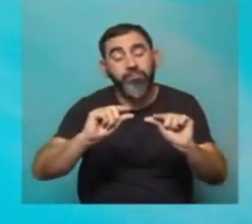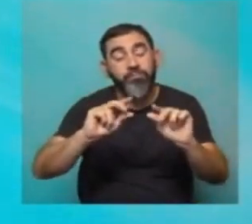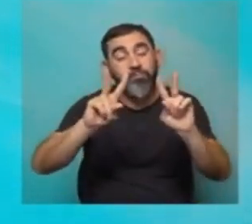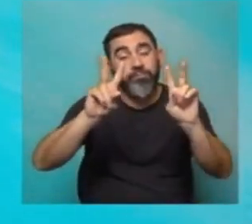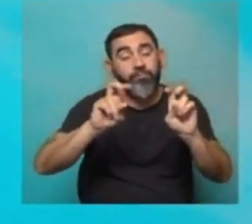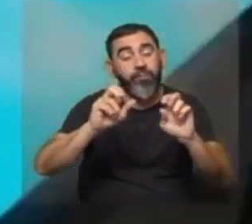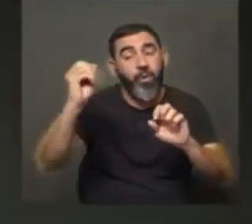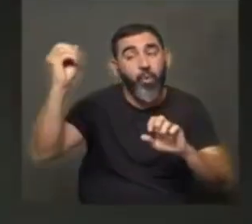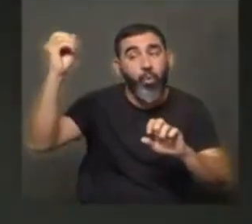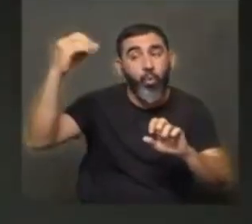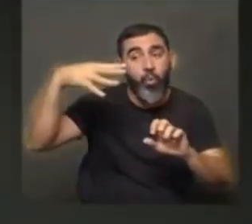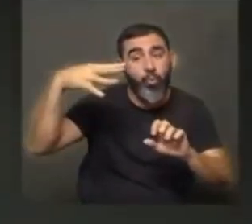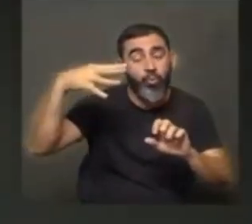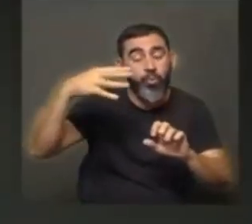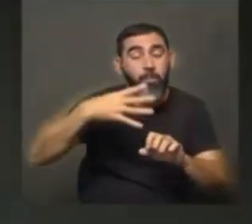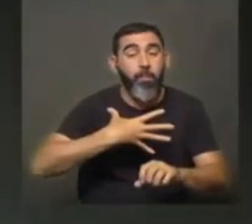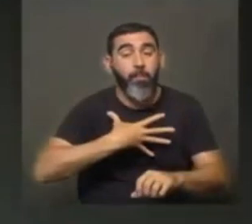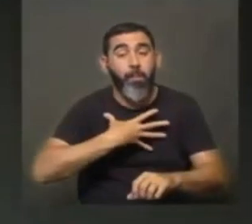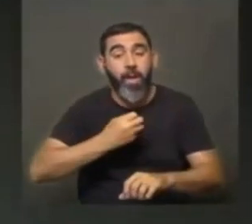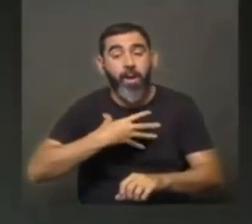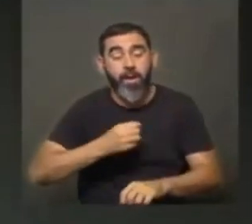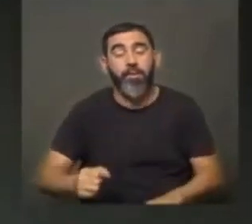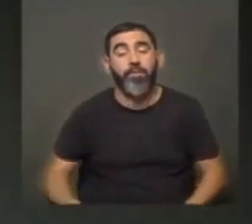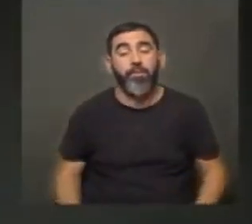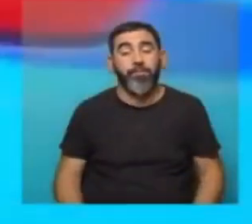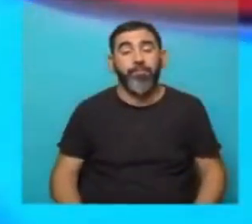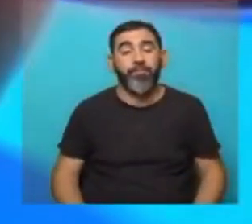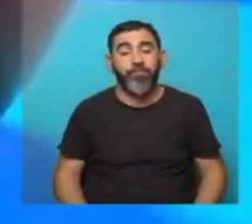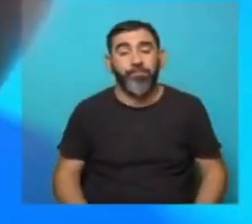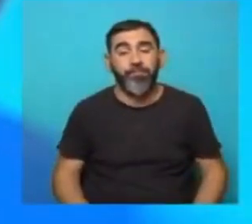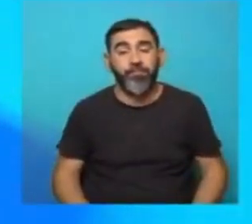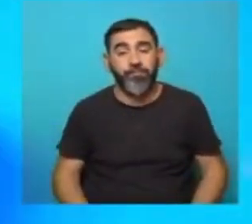de luz de la luz blanca.